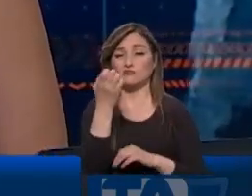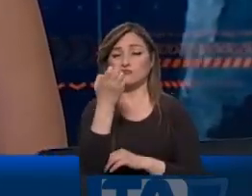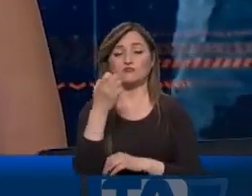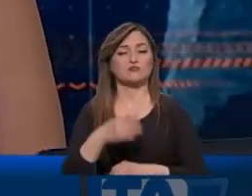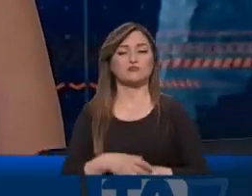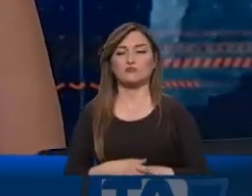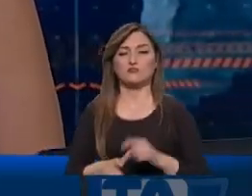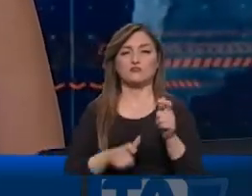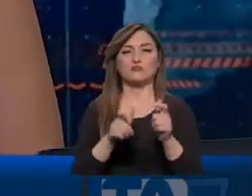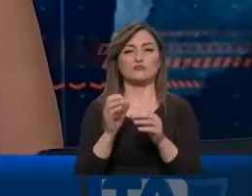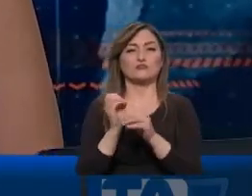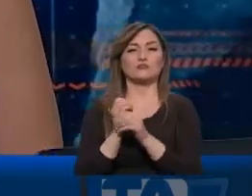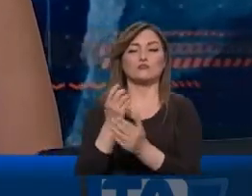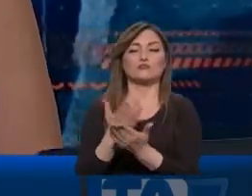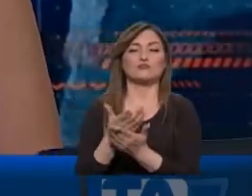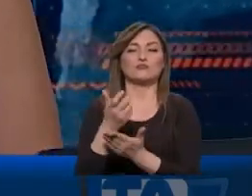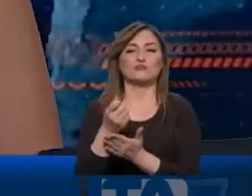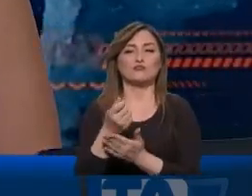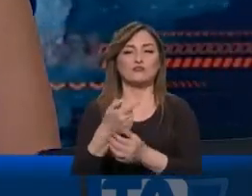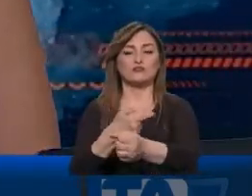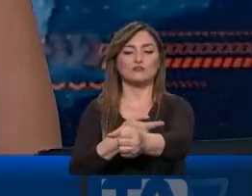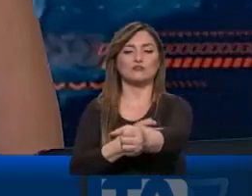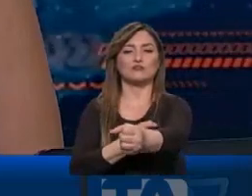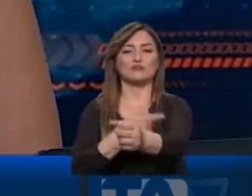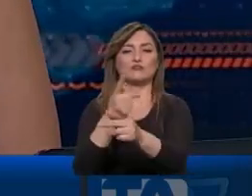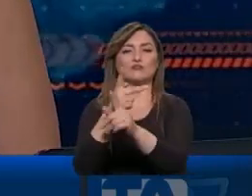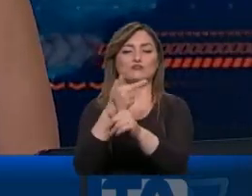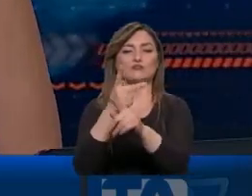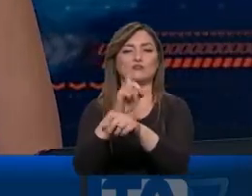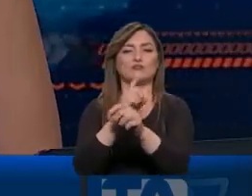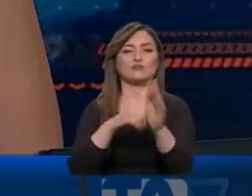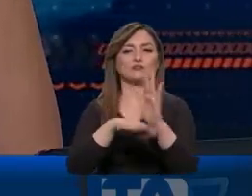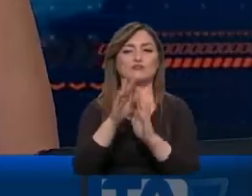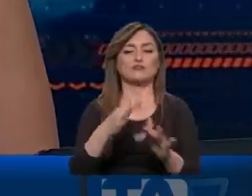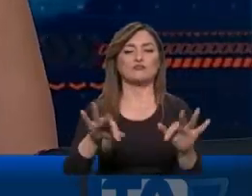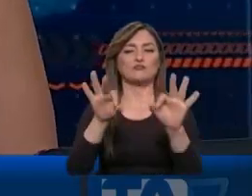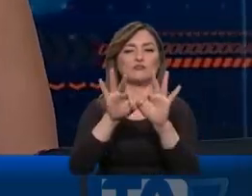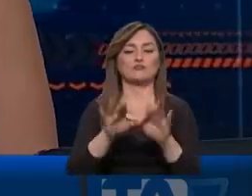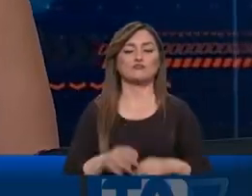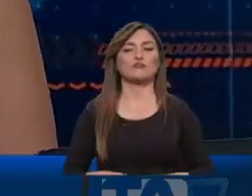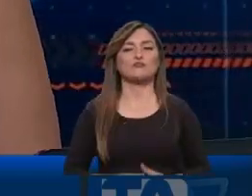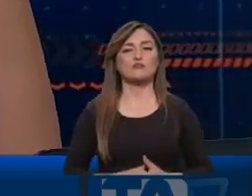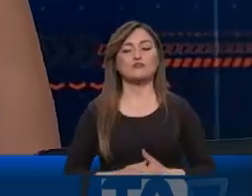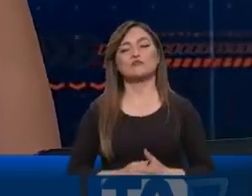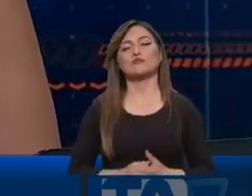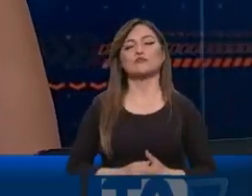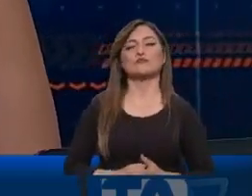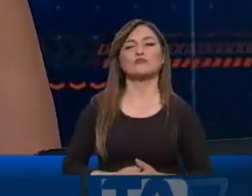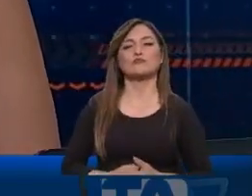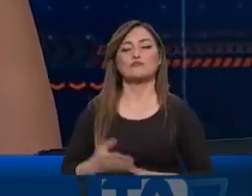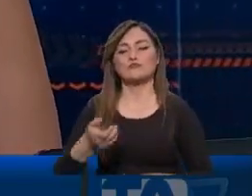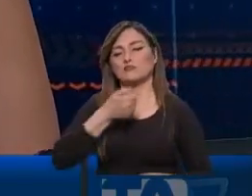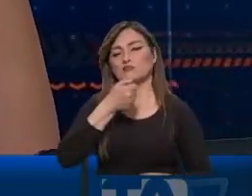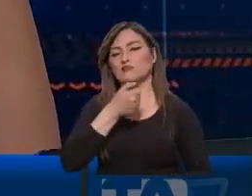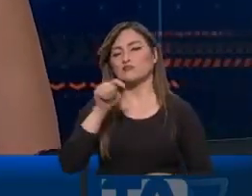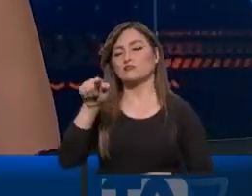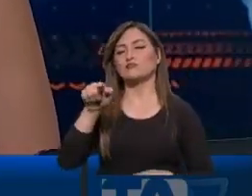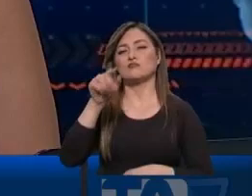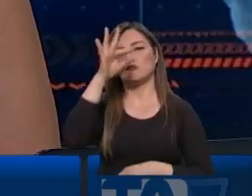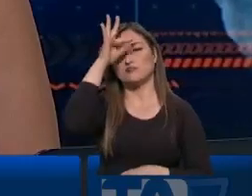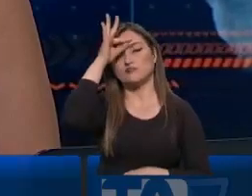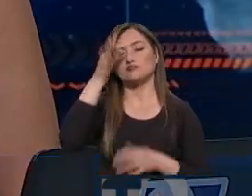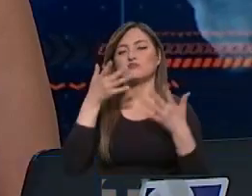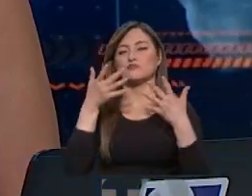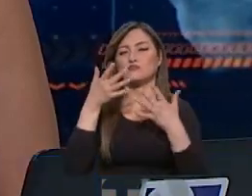que los pacientes son obligados a comprar sueros e insumos elementales. Dayana Morroy está en el Teodoro Maldonado y nos cuenta más. Hola,